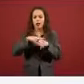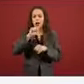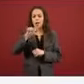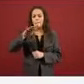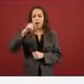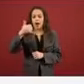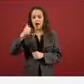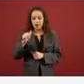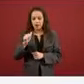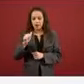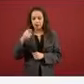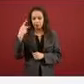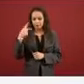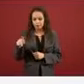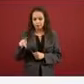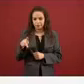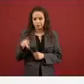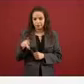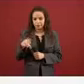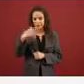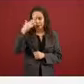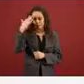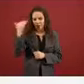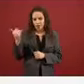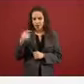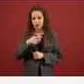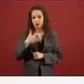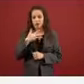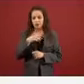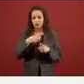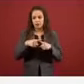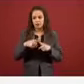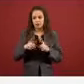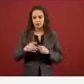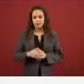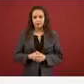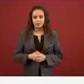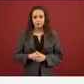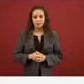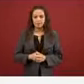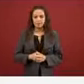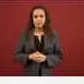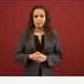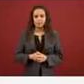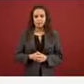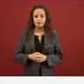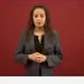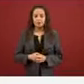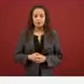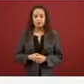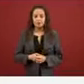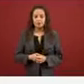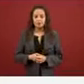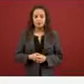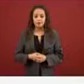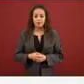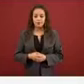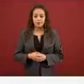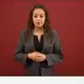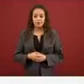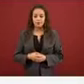que 2 mensajes audio, si los pudieran poner. Biskusa y atimak de tumen coronavirus.